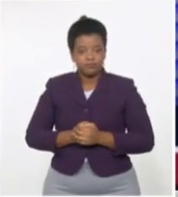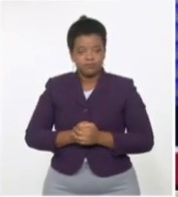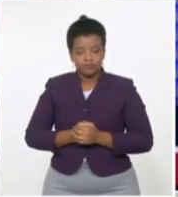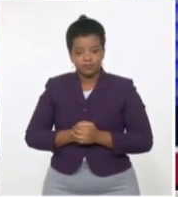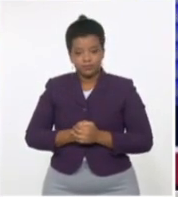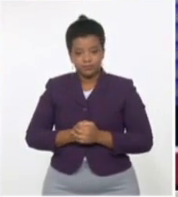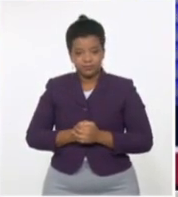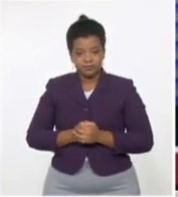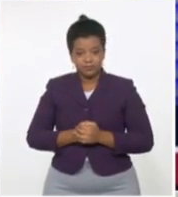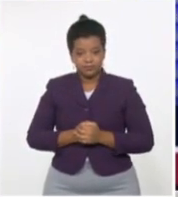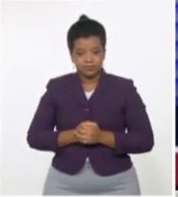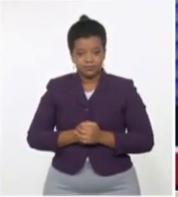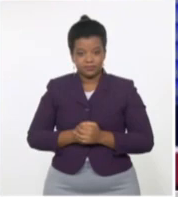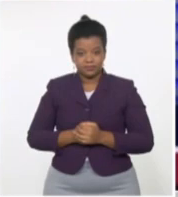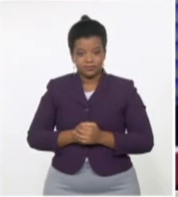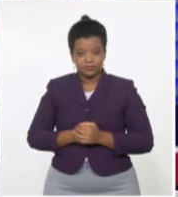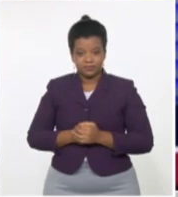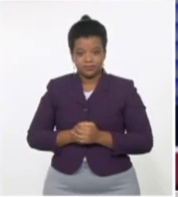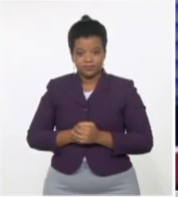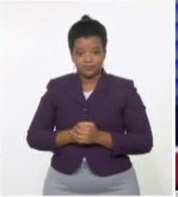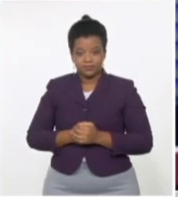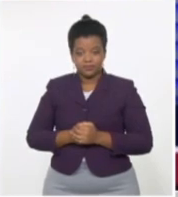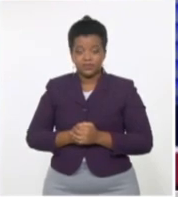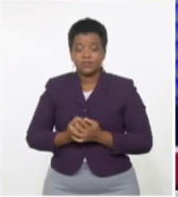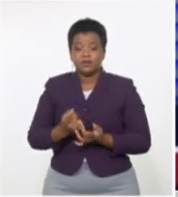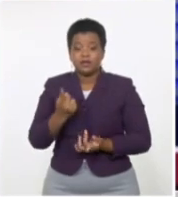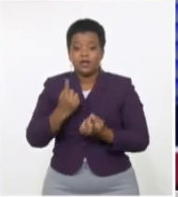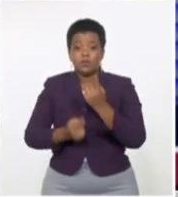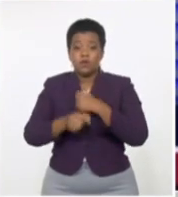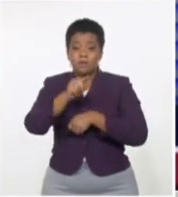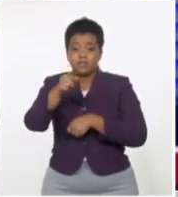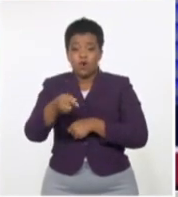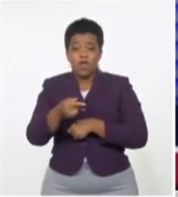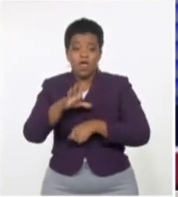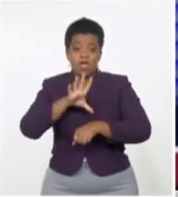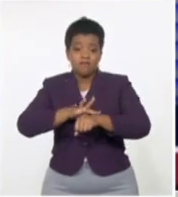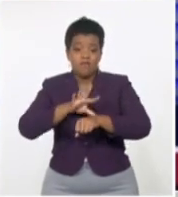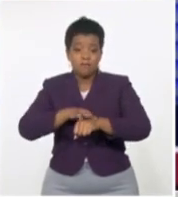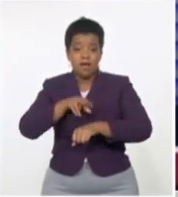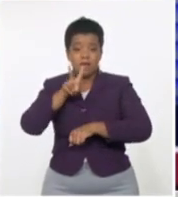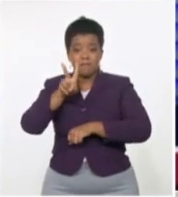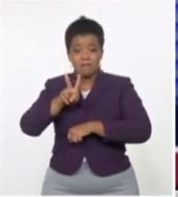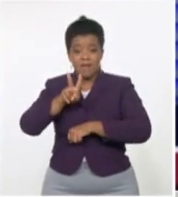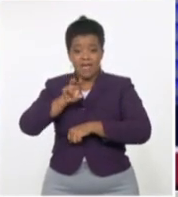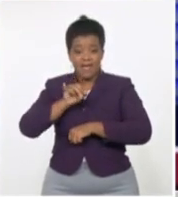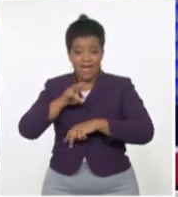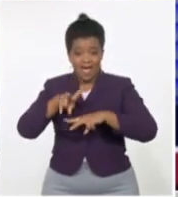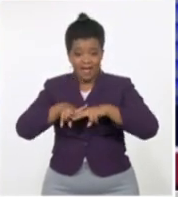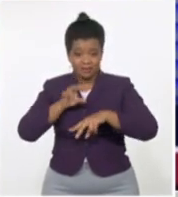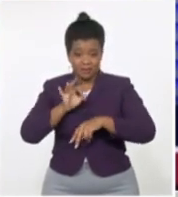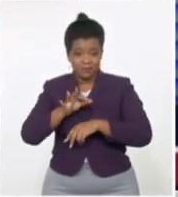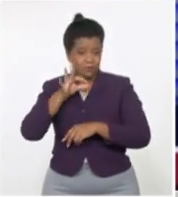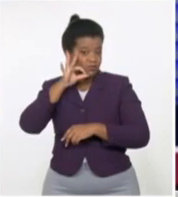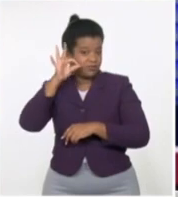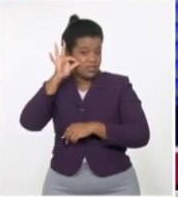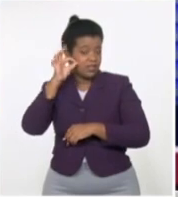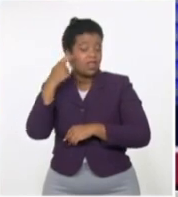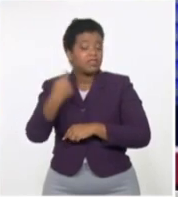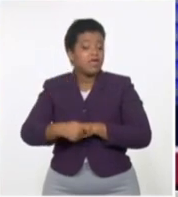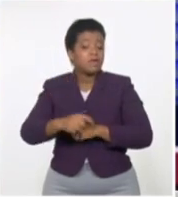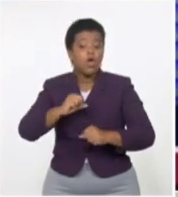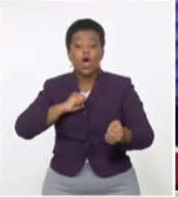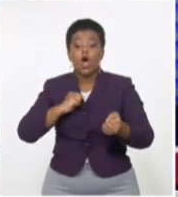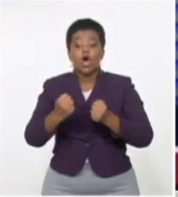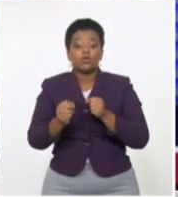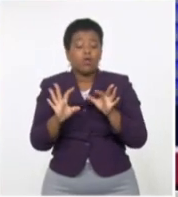inmunomoduladores tampoco. Es decir, que los pacientes que tienen VIH tienen que estar controlados para poder entrar en la intervención. Todo